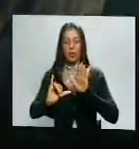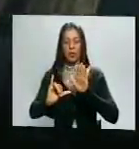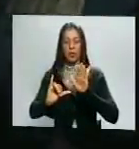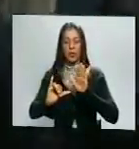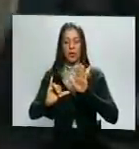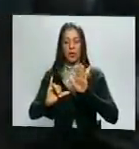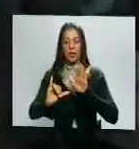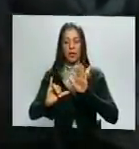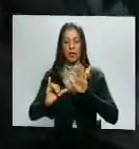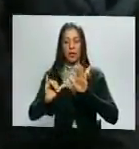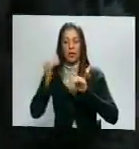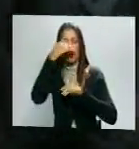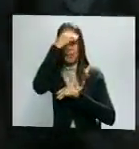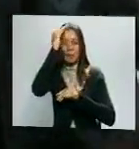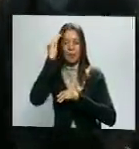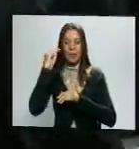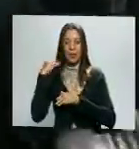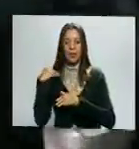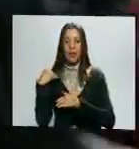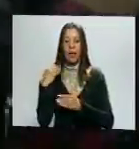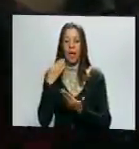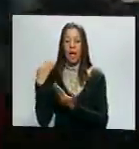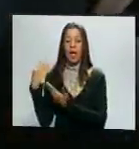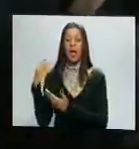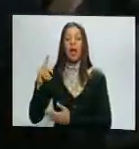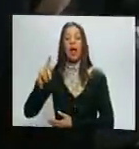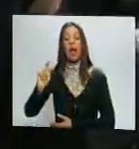Constituyente, Tania Díaz.